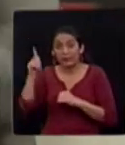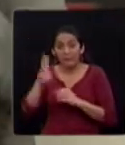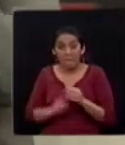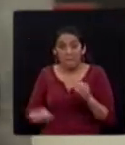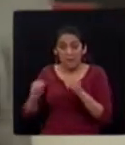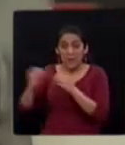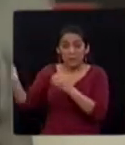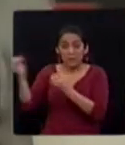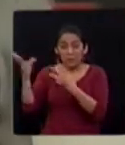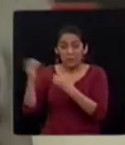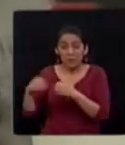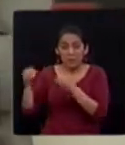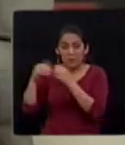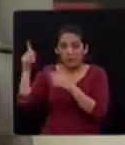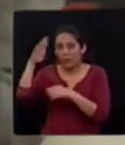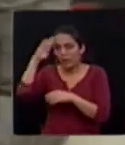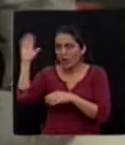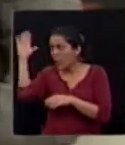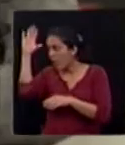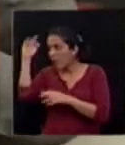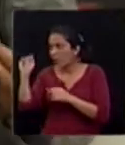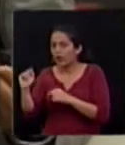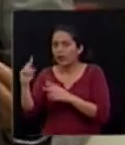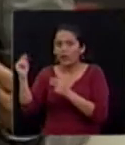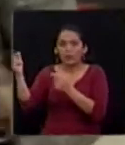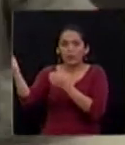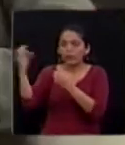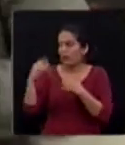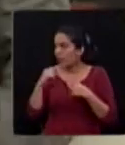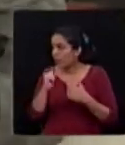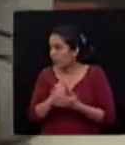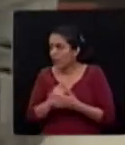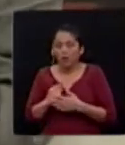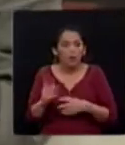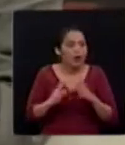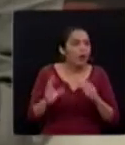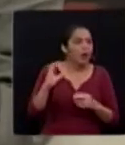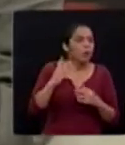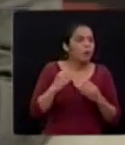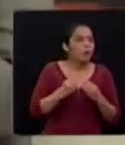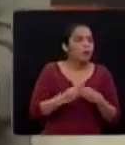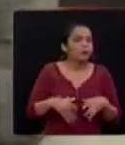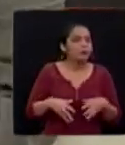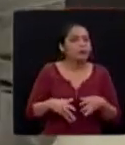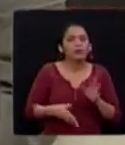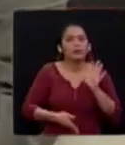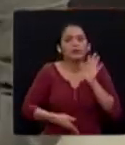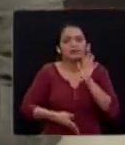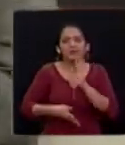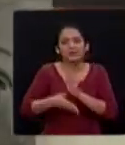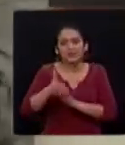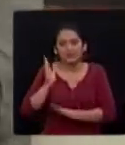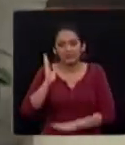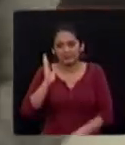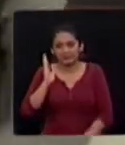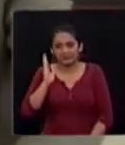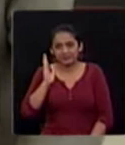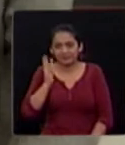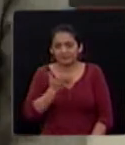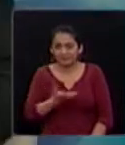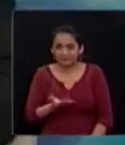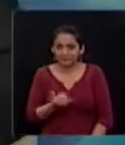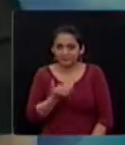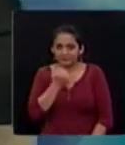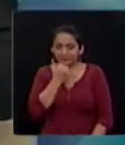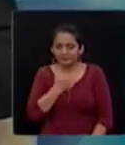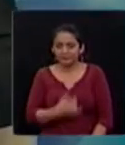Brasil, comenzará la justicia a actuar y entonces ya en ese momento no habrá nada que hacer, porque quienes debieron rendir cuentas, debieron afrontar a la justicia, ya no están para hacerlo.